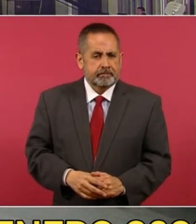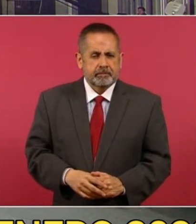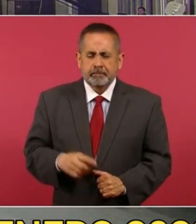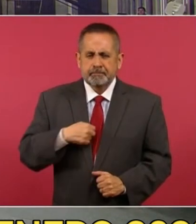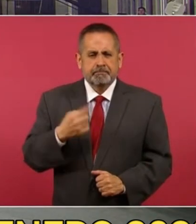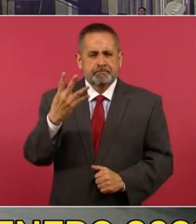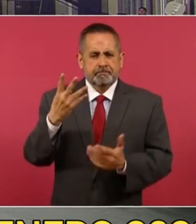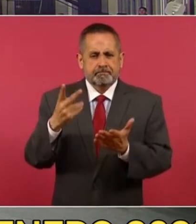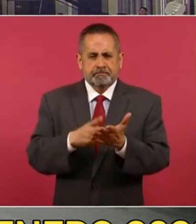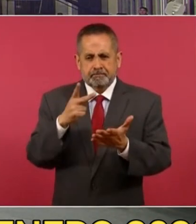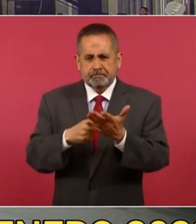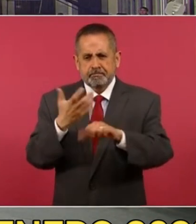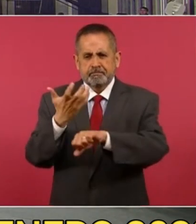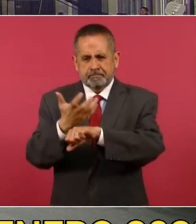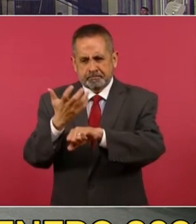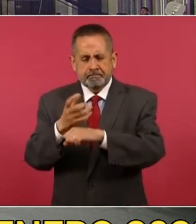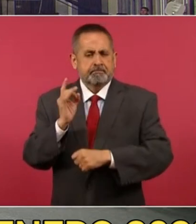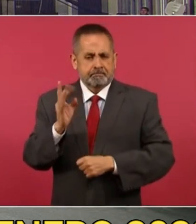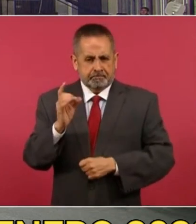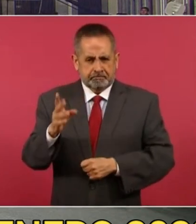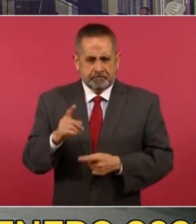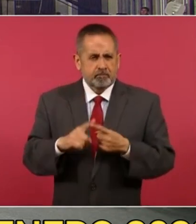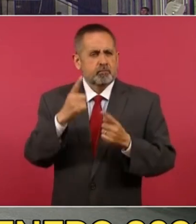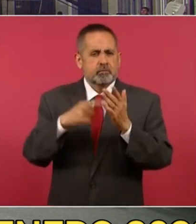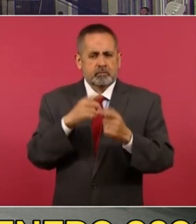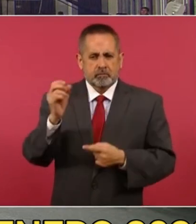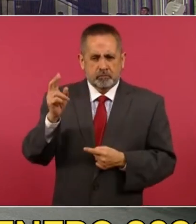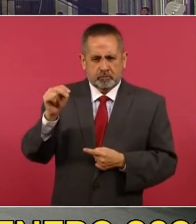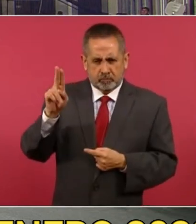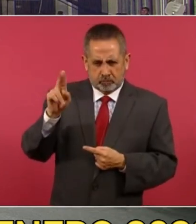4 veces en Estados Unidos. Una vez estuve en la ONU